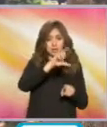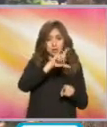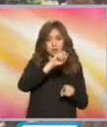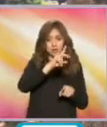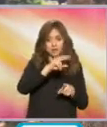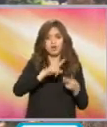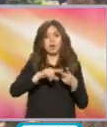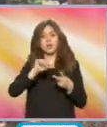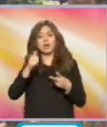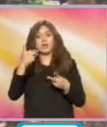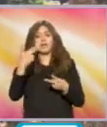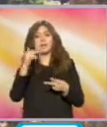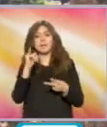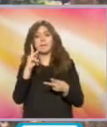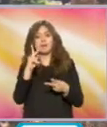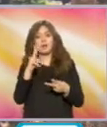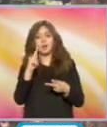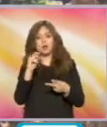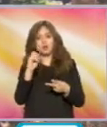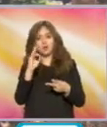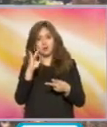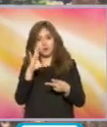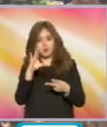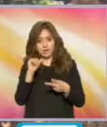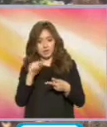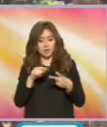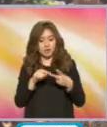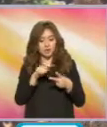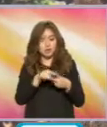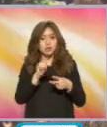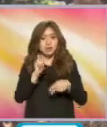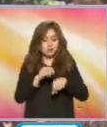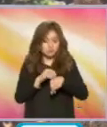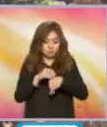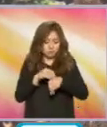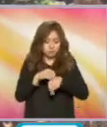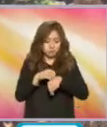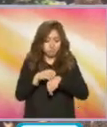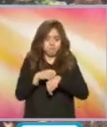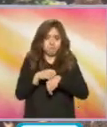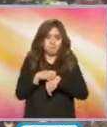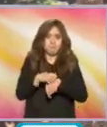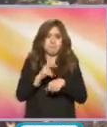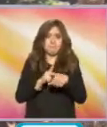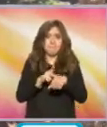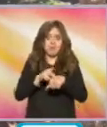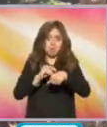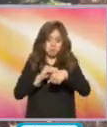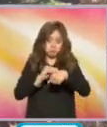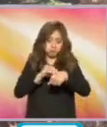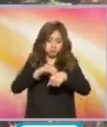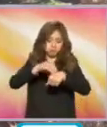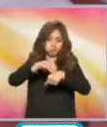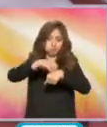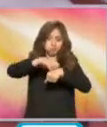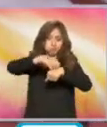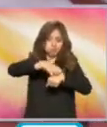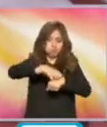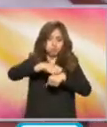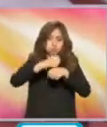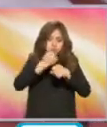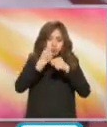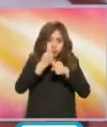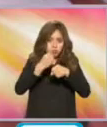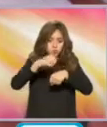hipertrófica. ¿Ok? En estas dos, la cicatrización es anormal y hay un crecimiento exponencial de la piel. Entonces se ve más gruesa y se ve